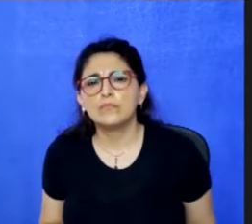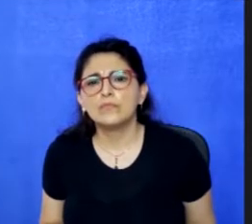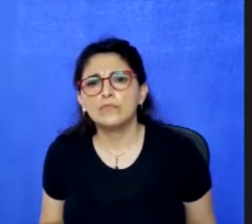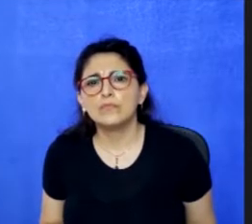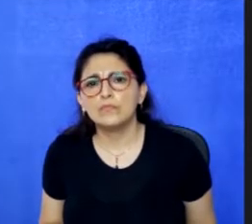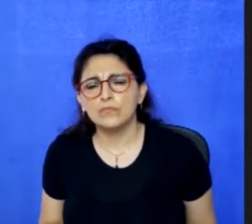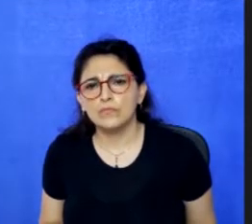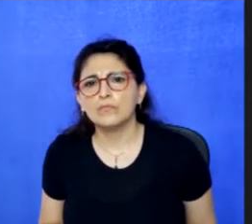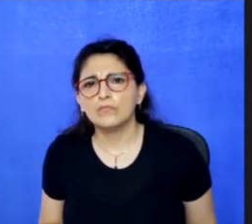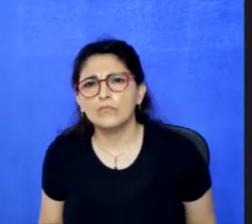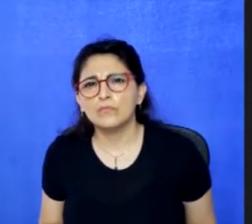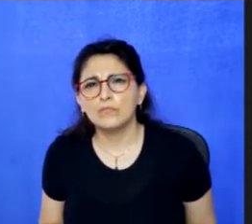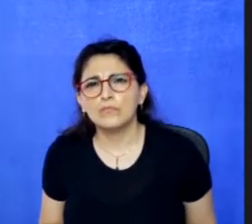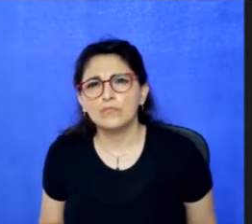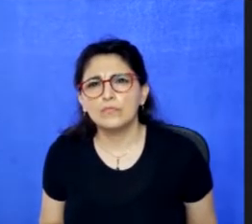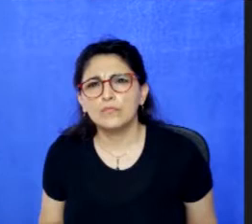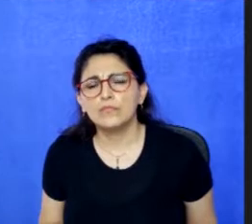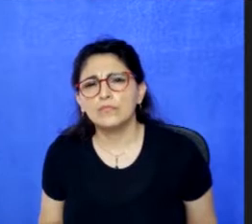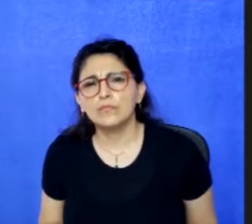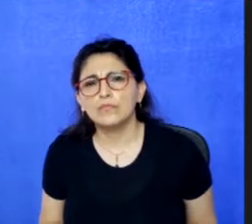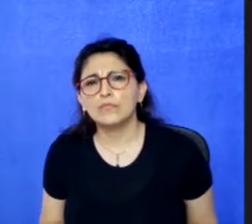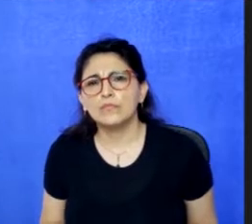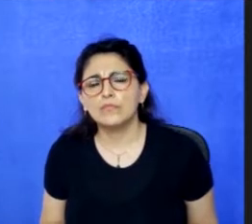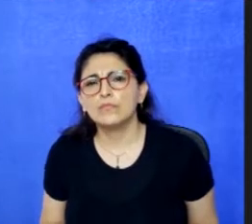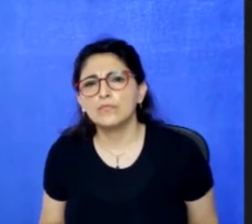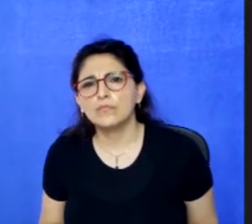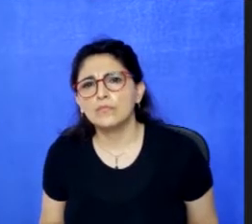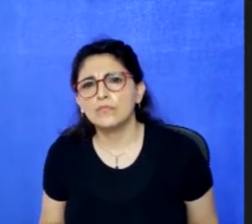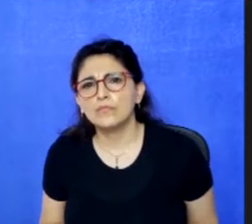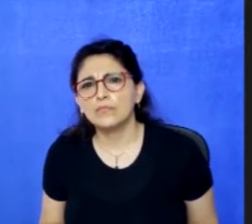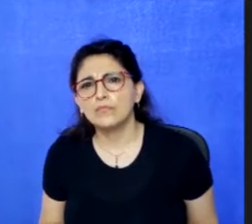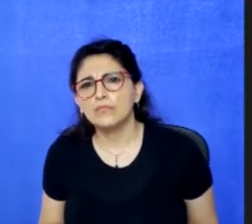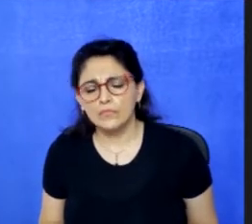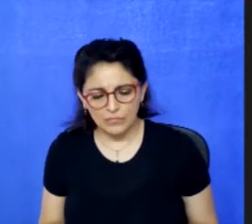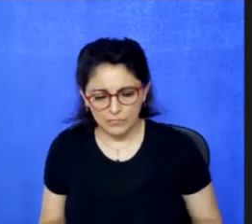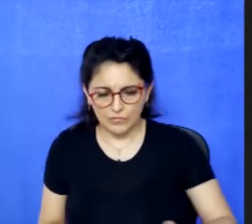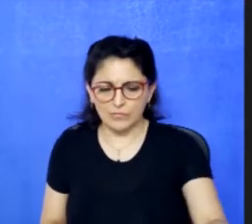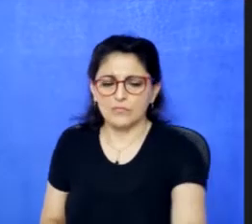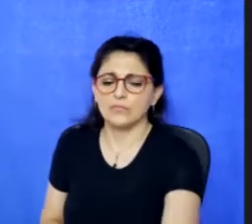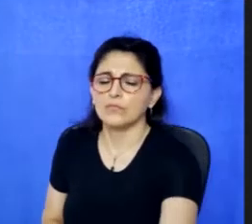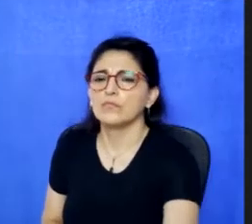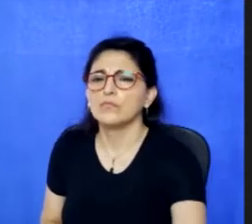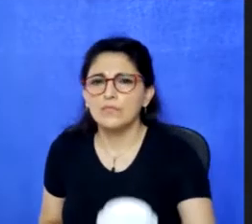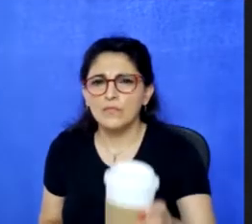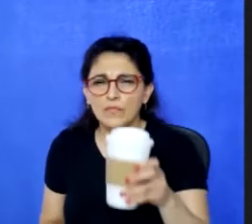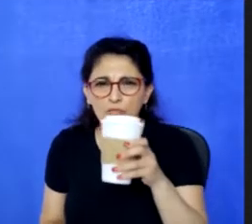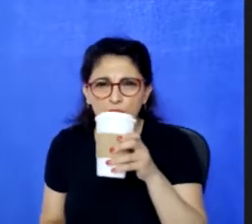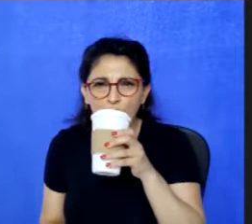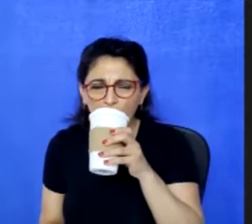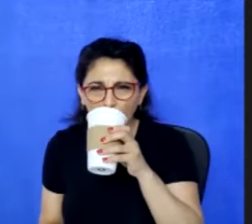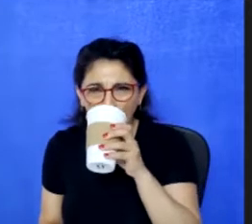hace acá? Porque imagínate que acá, ejemplo, yo me iba de vacaciones en Calabria y se comía a la mañana al